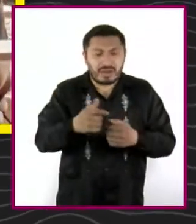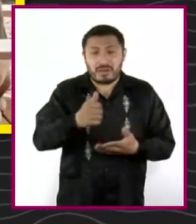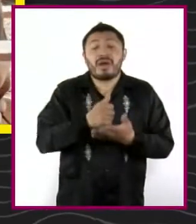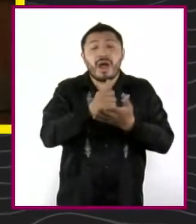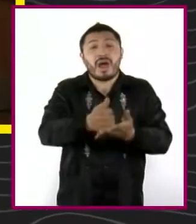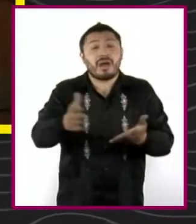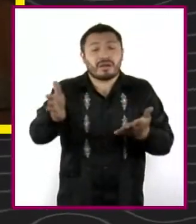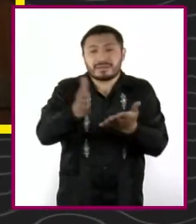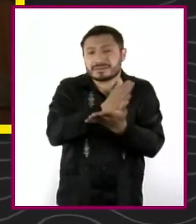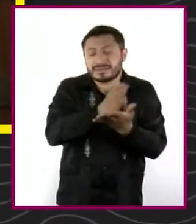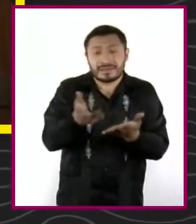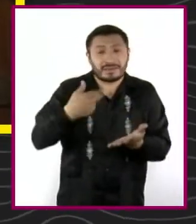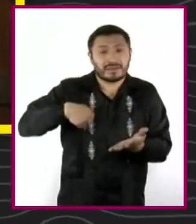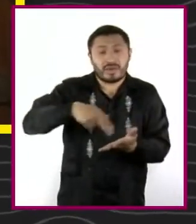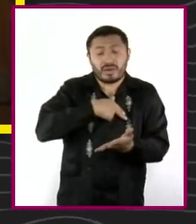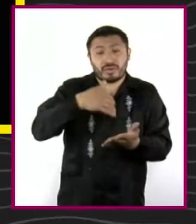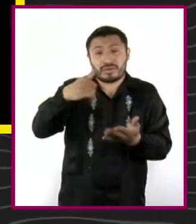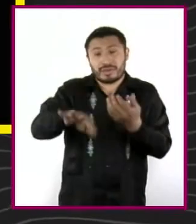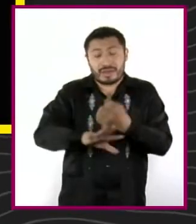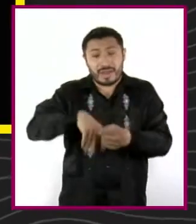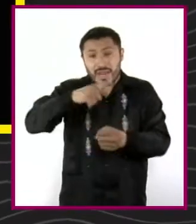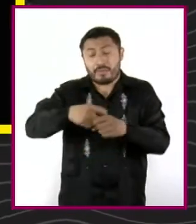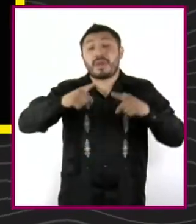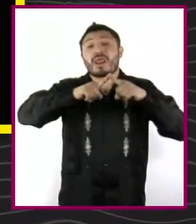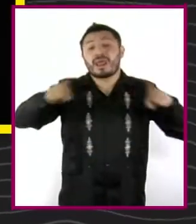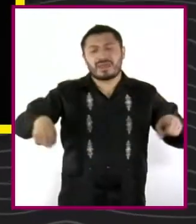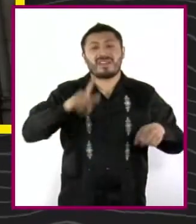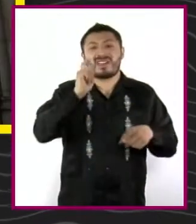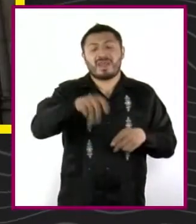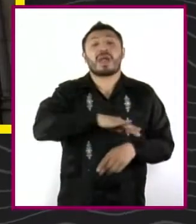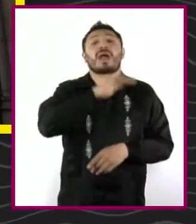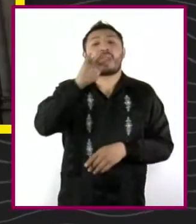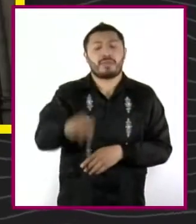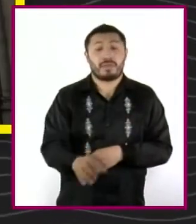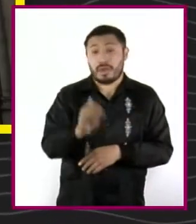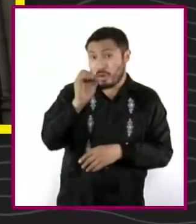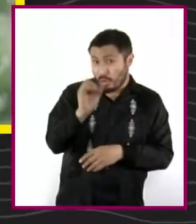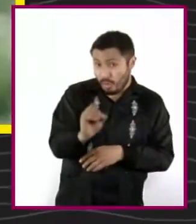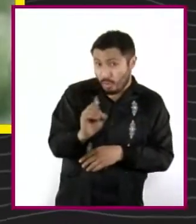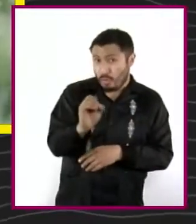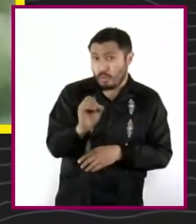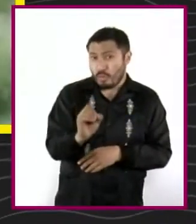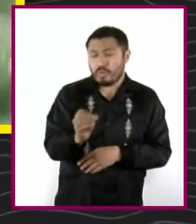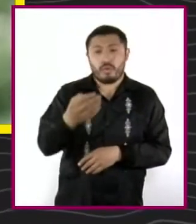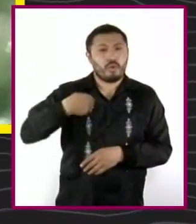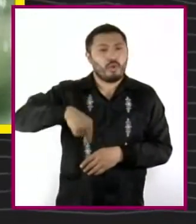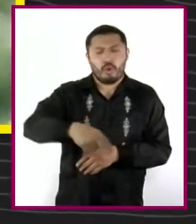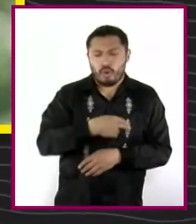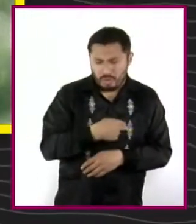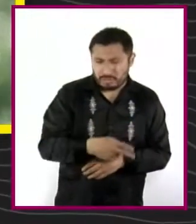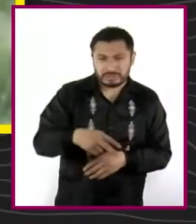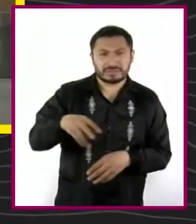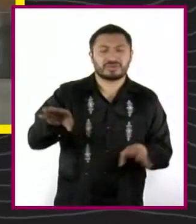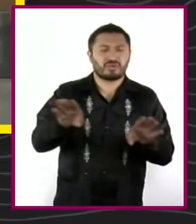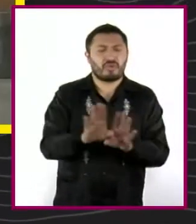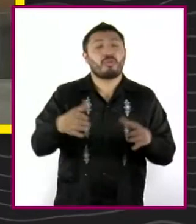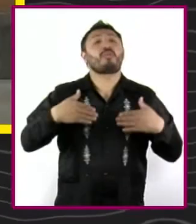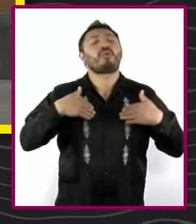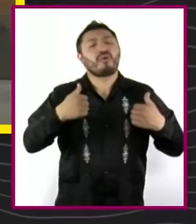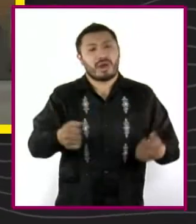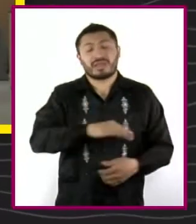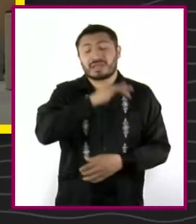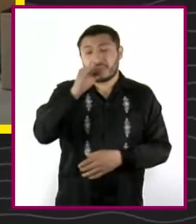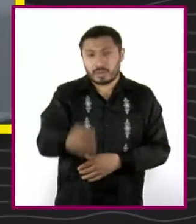división entre nosotros y los animales: la muerte, o mejor dicho, nuestra actitud ante ella,